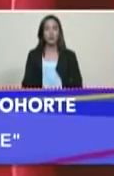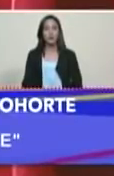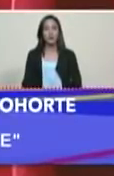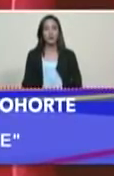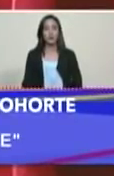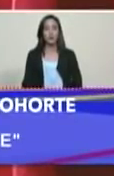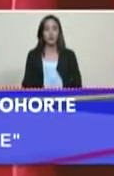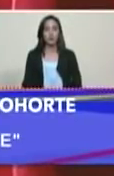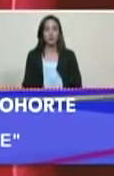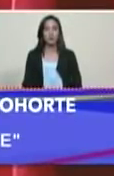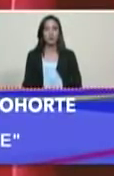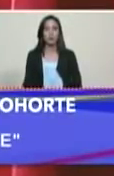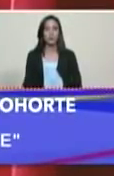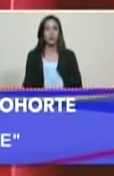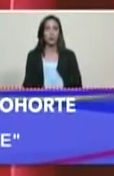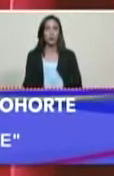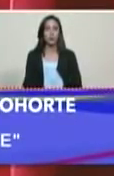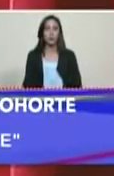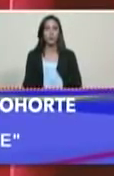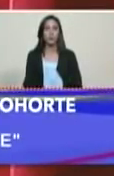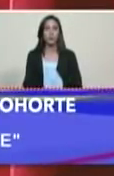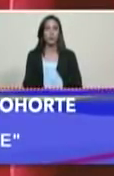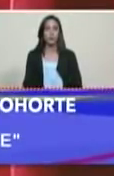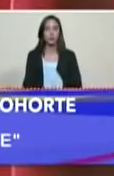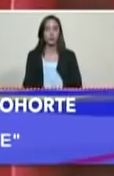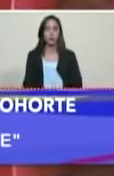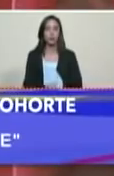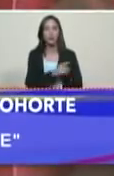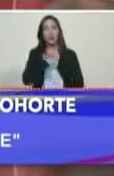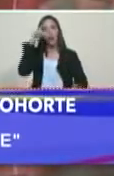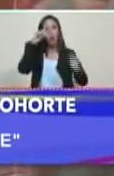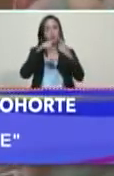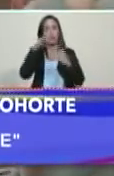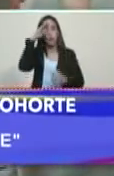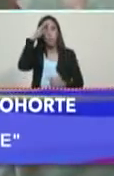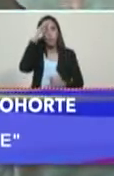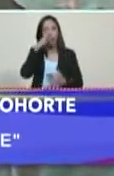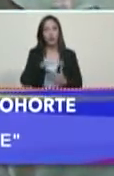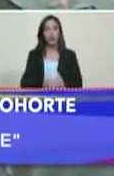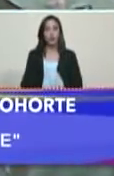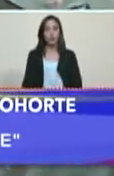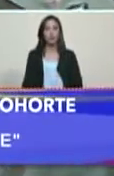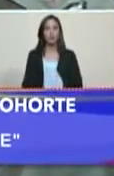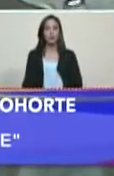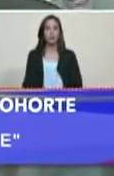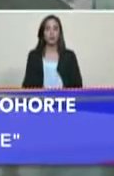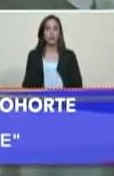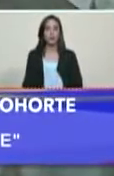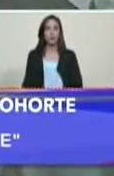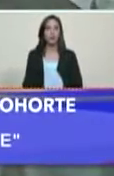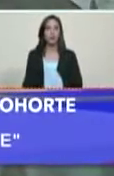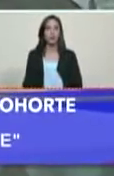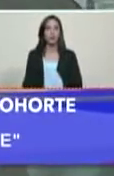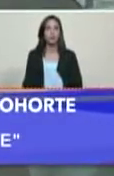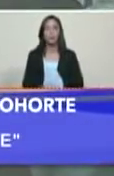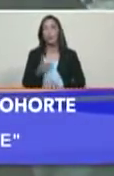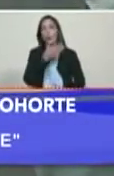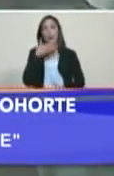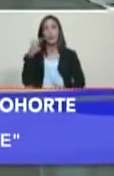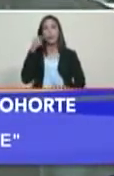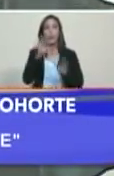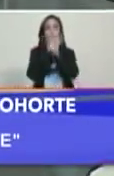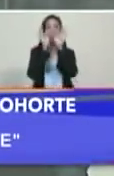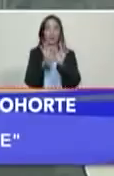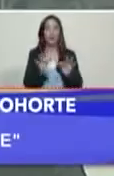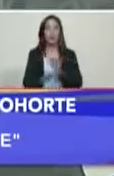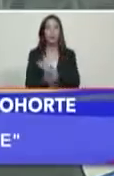el método cubano de alfabetización, reconocido por la UNESCO como el mejor método del mundo, el Yo Sí